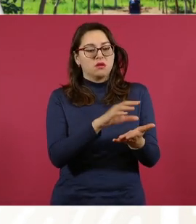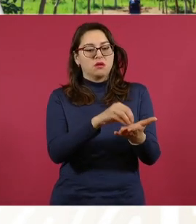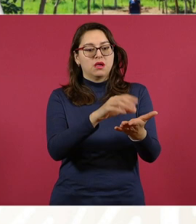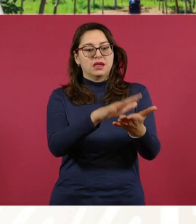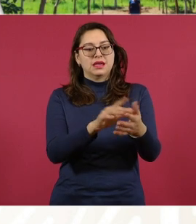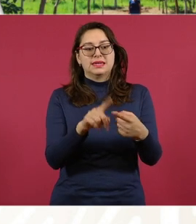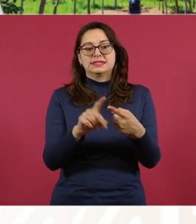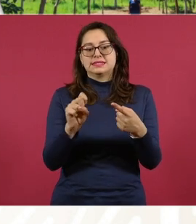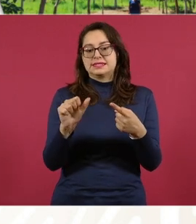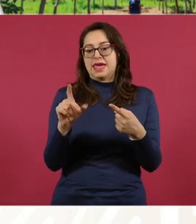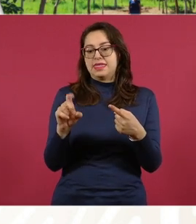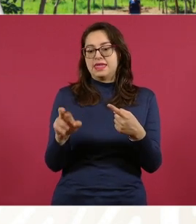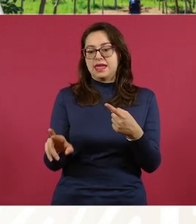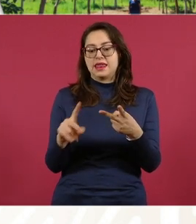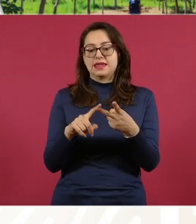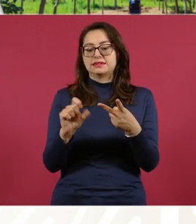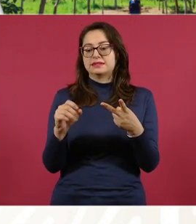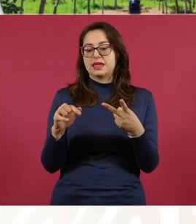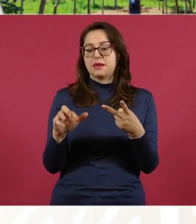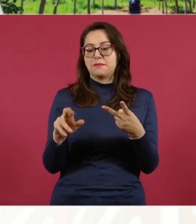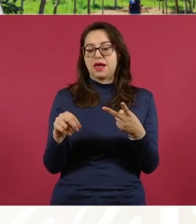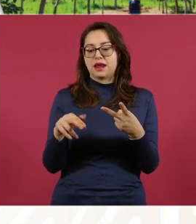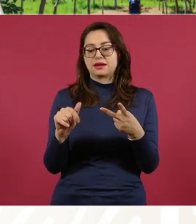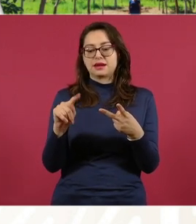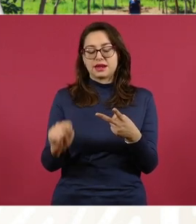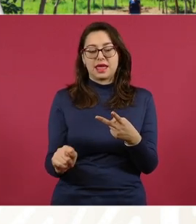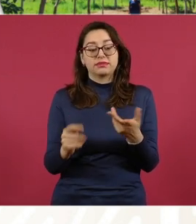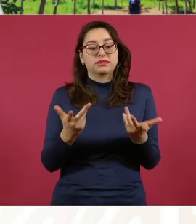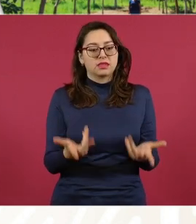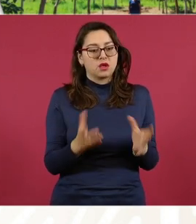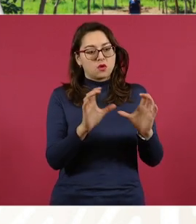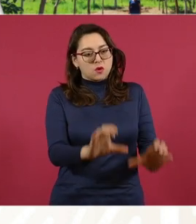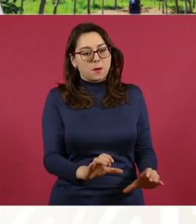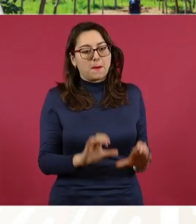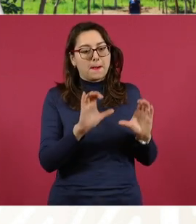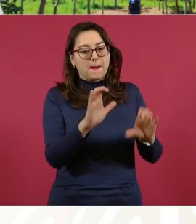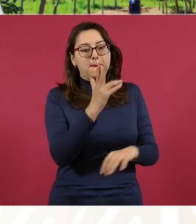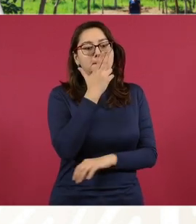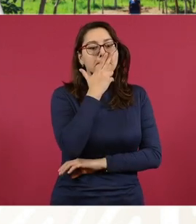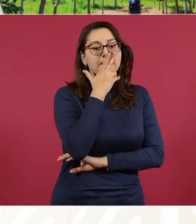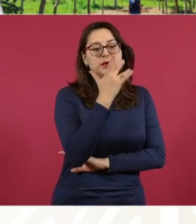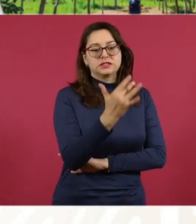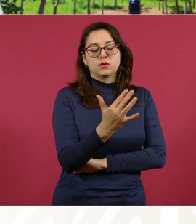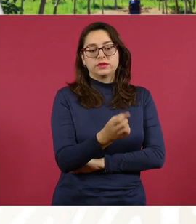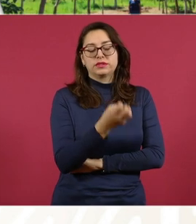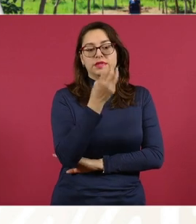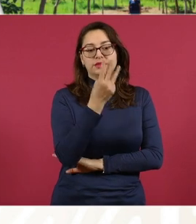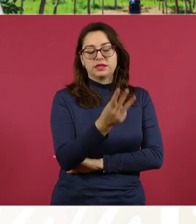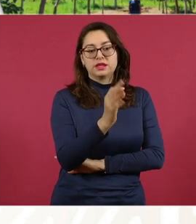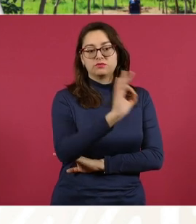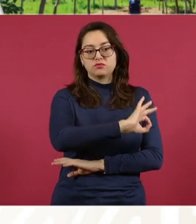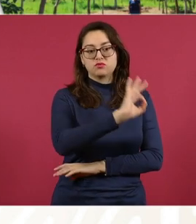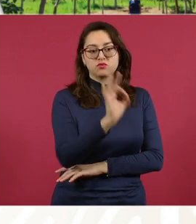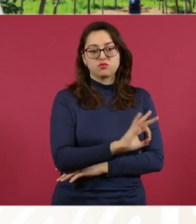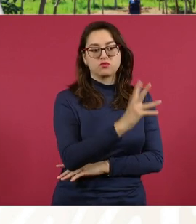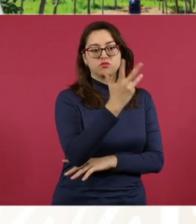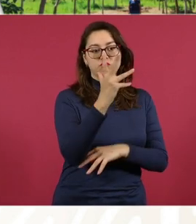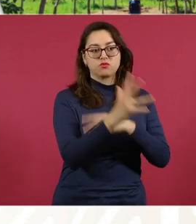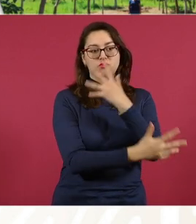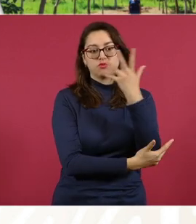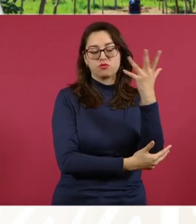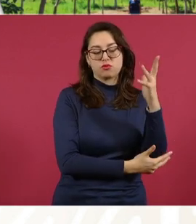SEMARNAT. De estos árboles, el 53% son forestales, 44% frutales